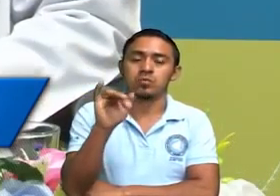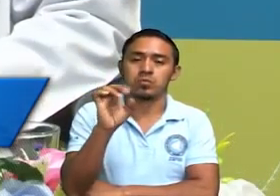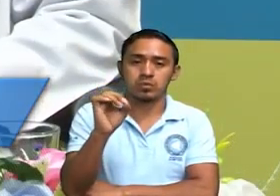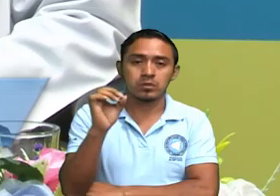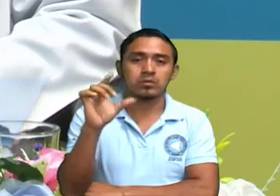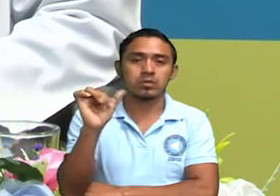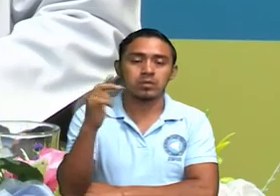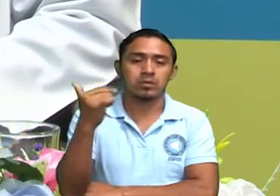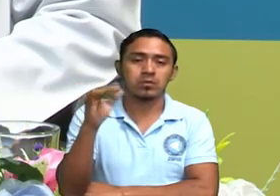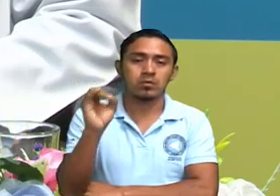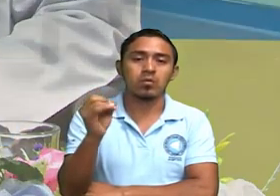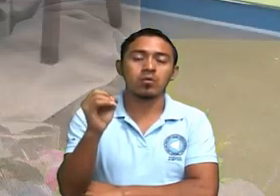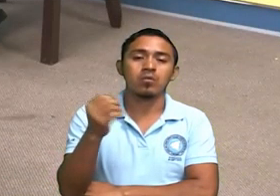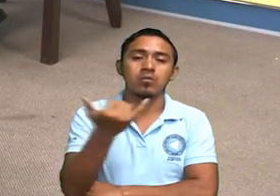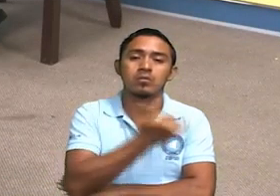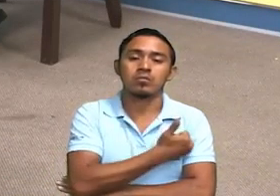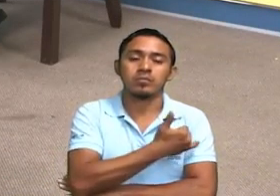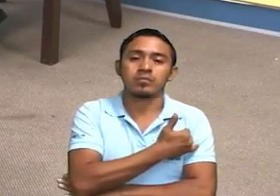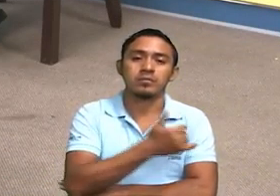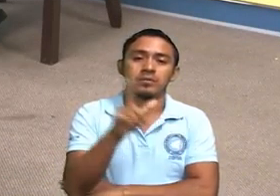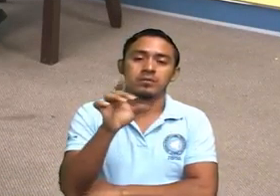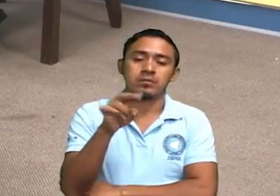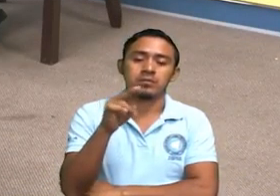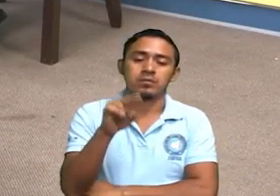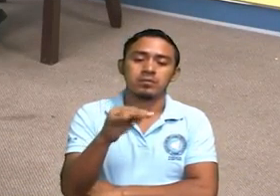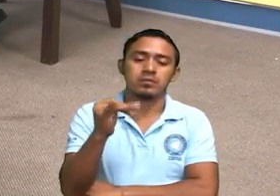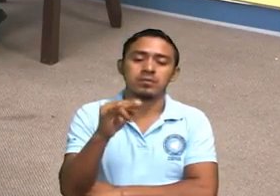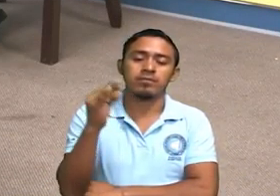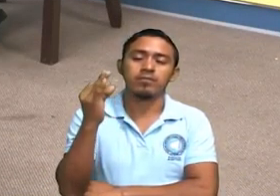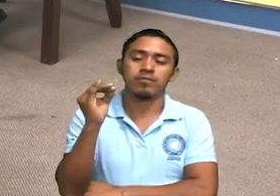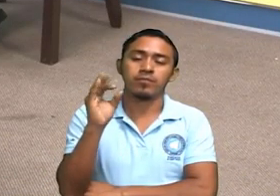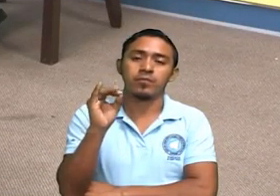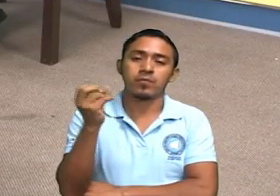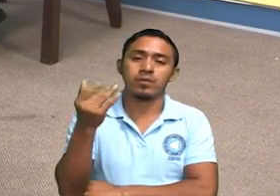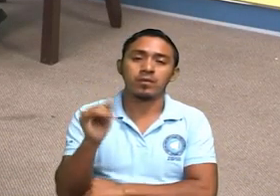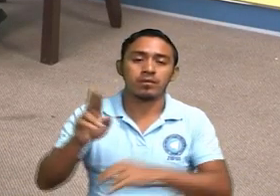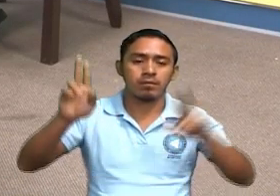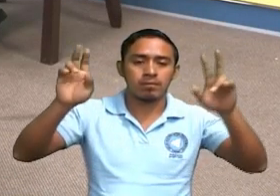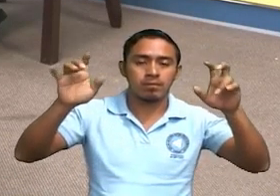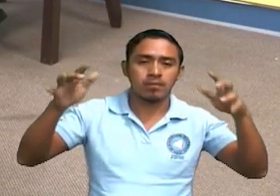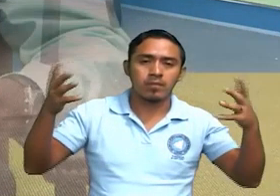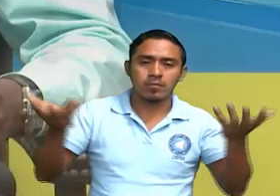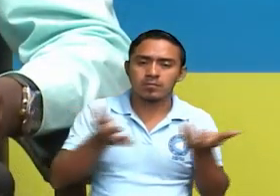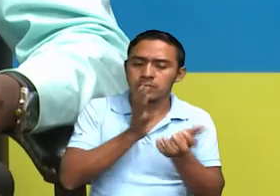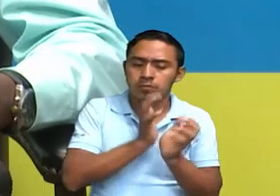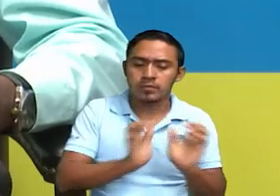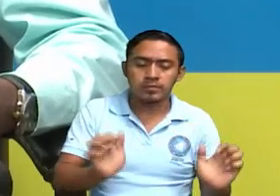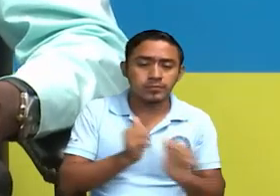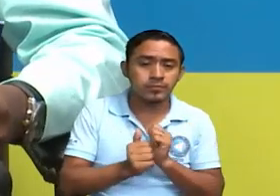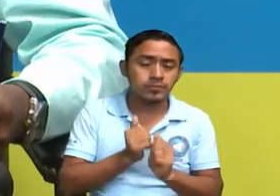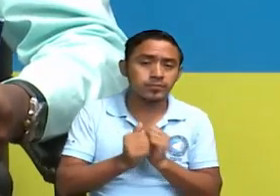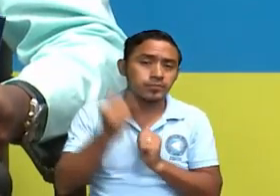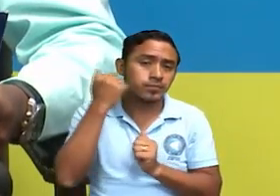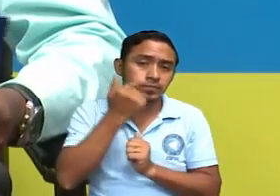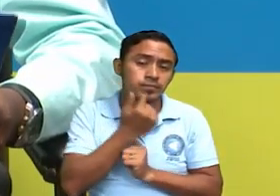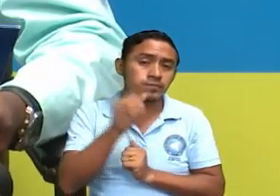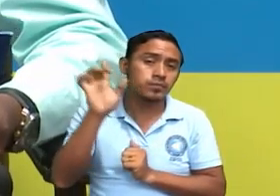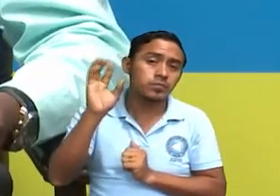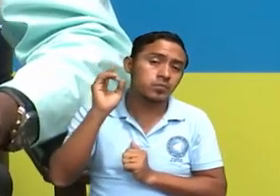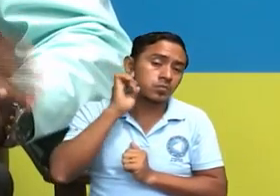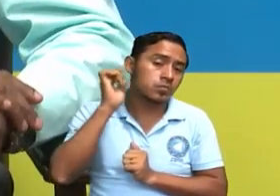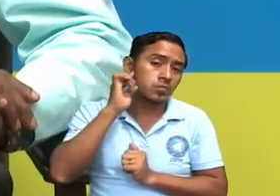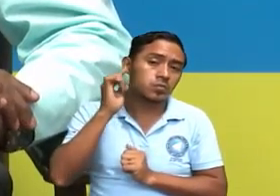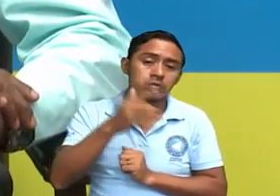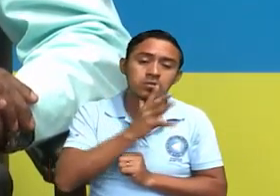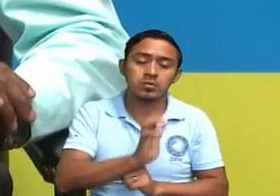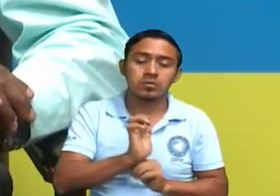Nacional, Hospital Escuela Antonio Lenín Fonseca. Él nos estaba hablando sobre los problemas de audición y sordera en